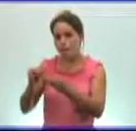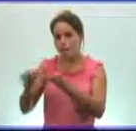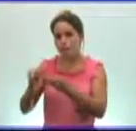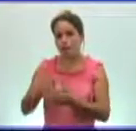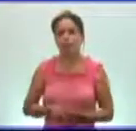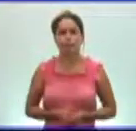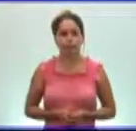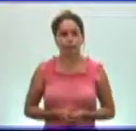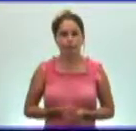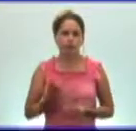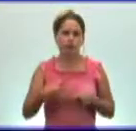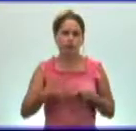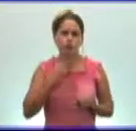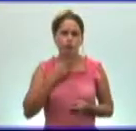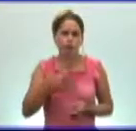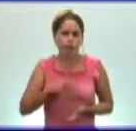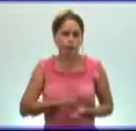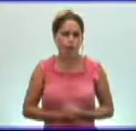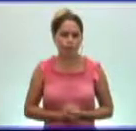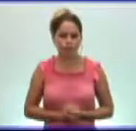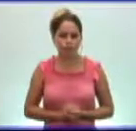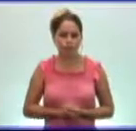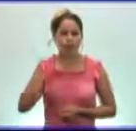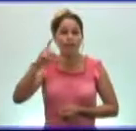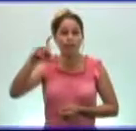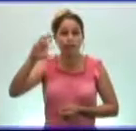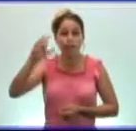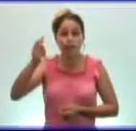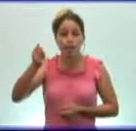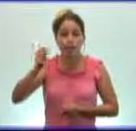otro ejemplo. Hidróxido de calcio,